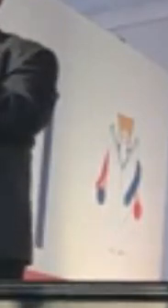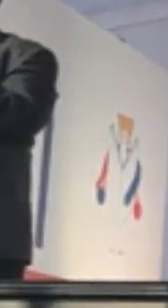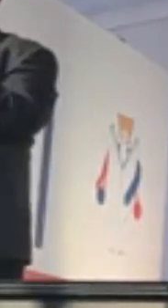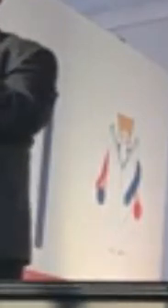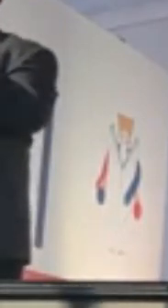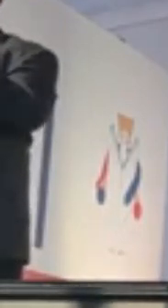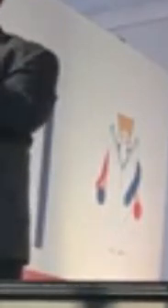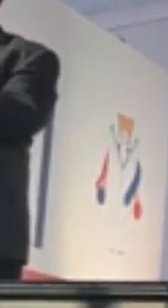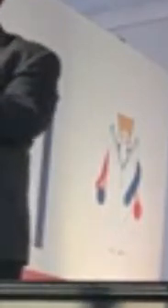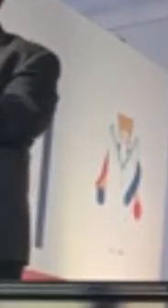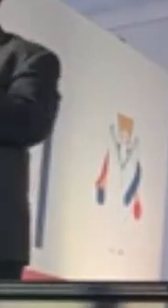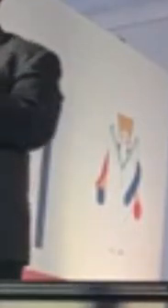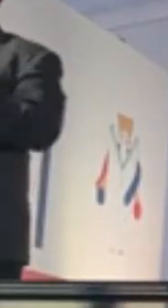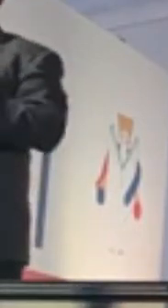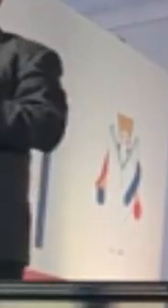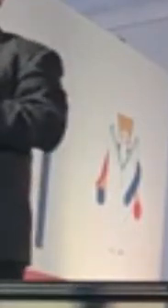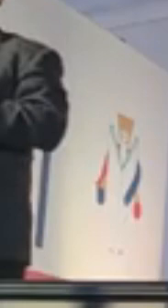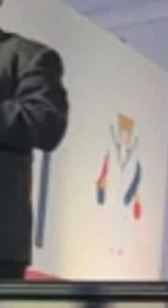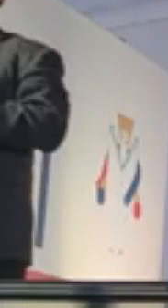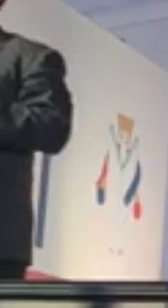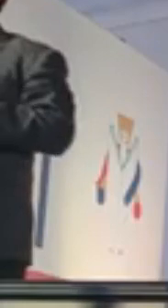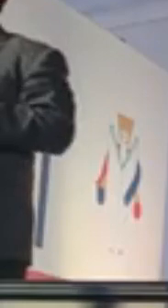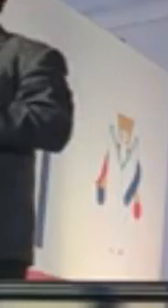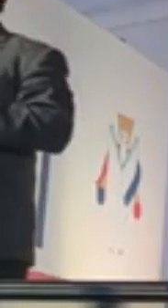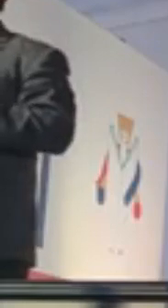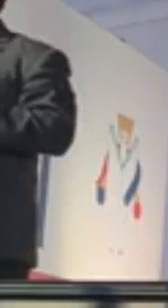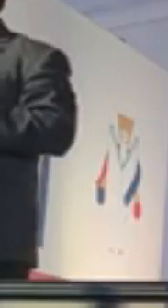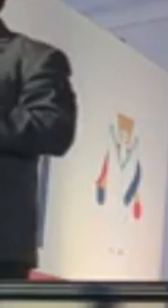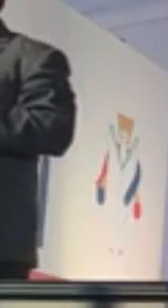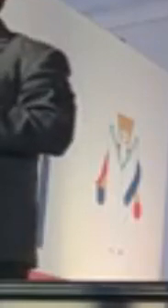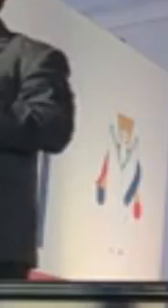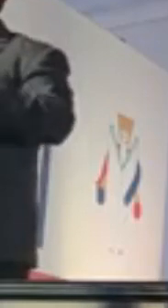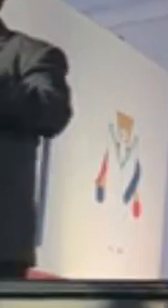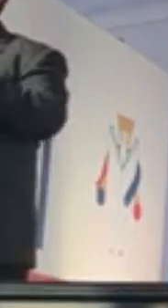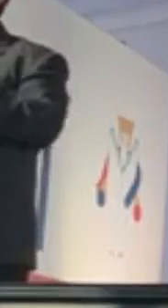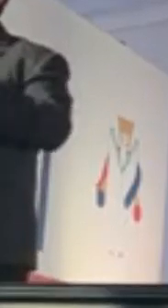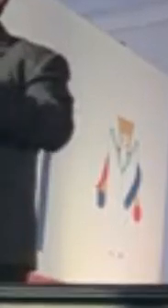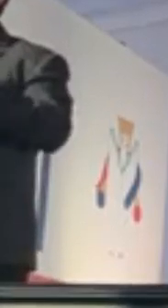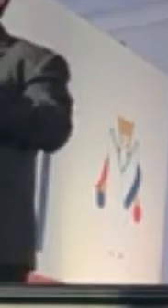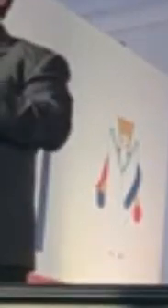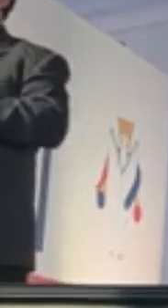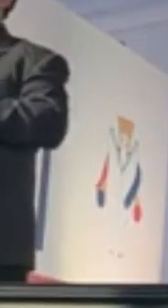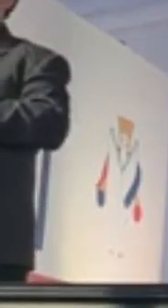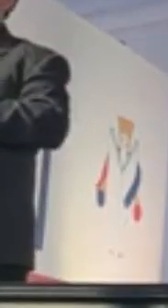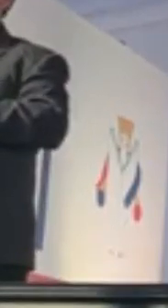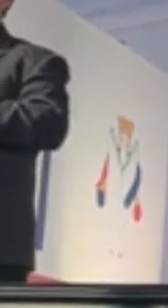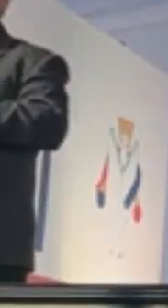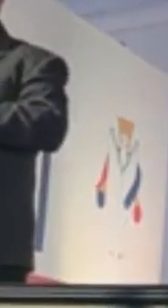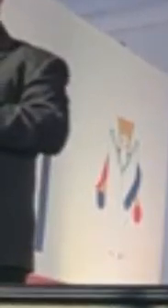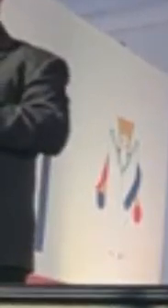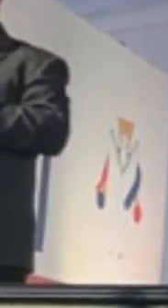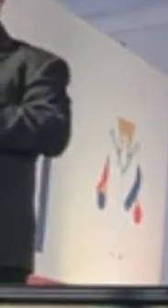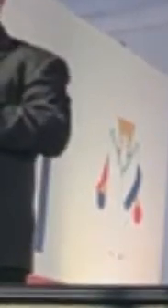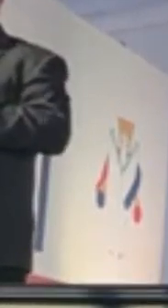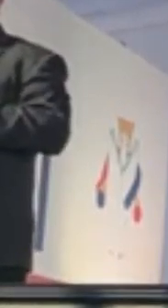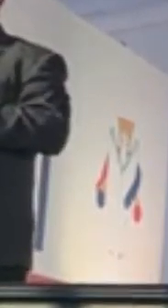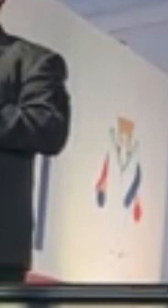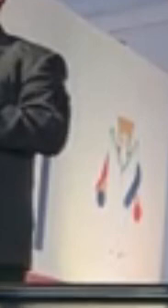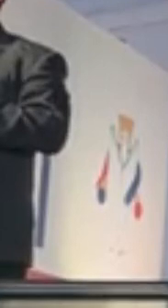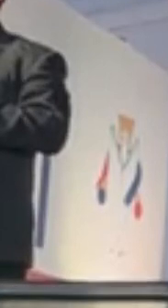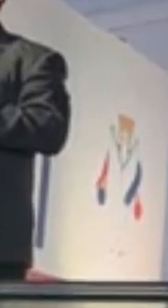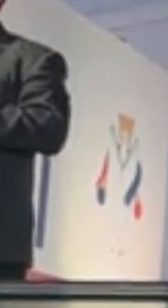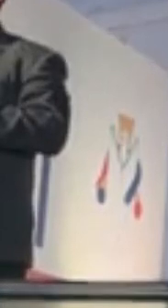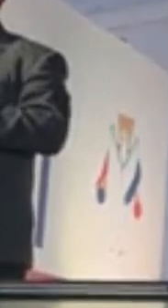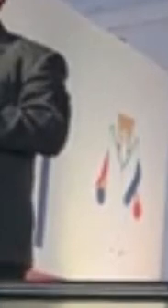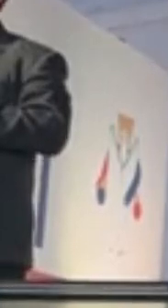partidos políticos que no tengan esa visión rancia, neocolonial o colonial directamente, que se crean que esto es